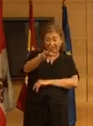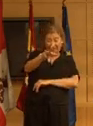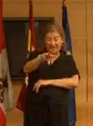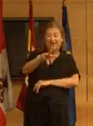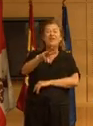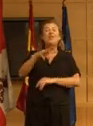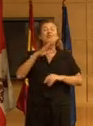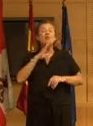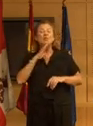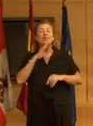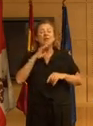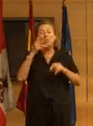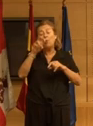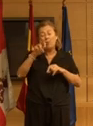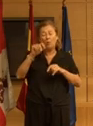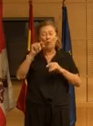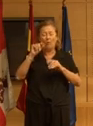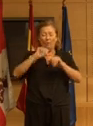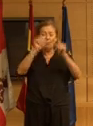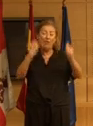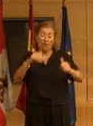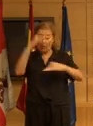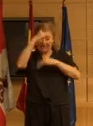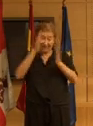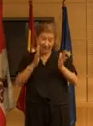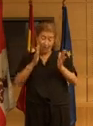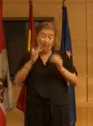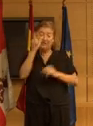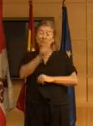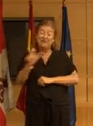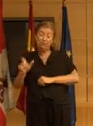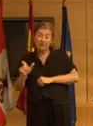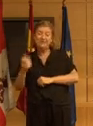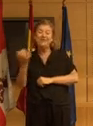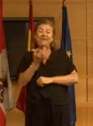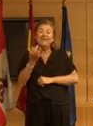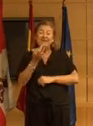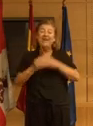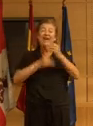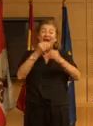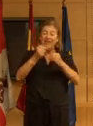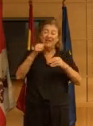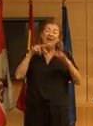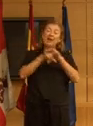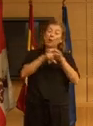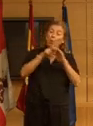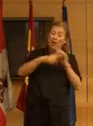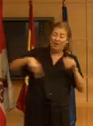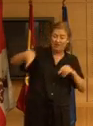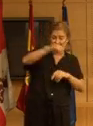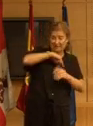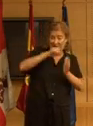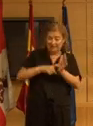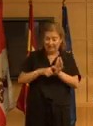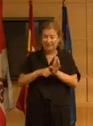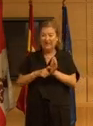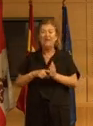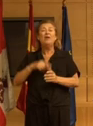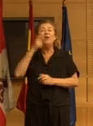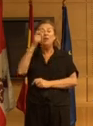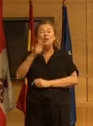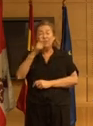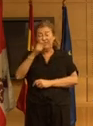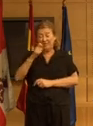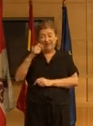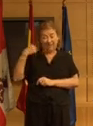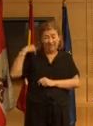marco de ese nuevo modelo de atención a las personas que establece y regula nuestra ley. Durante el tiempo que